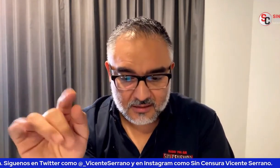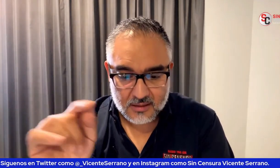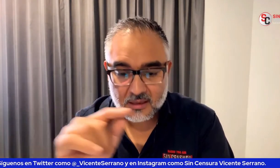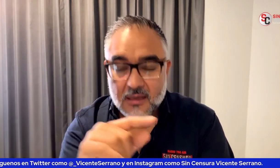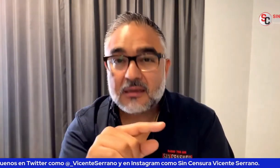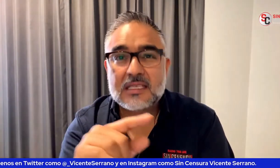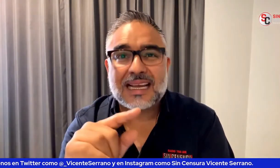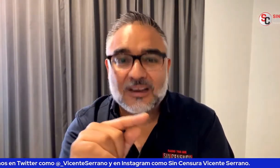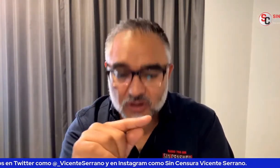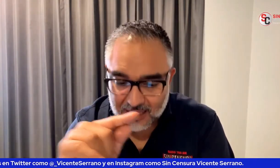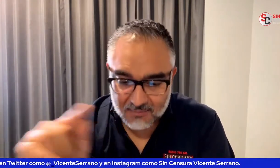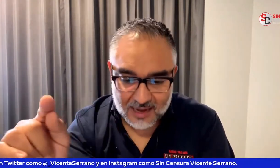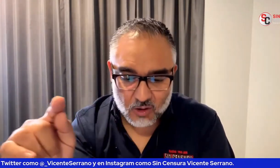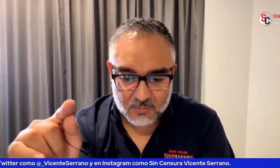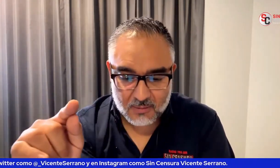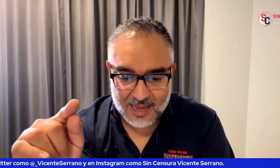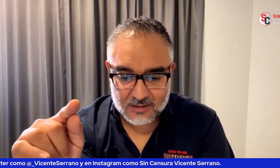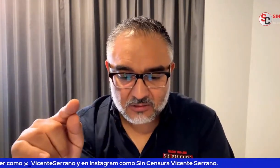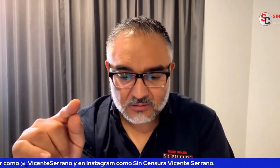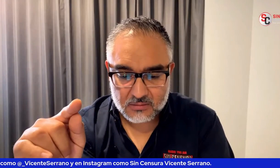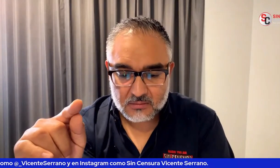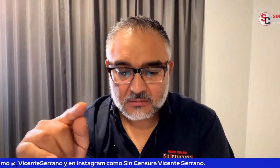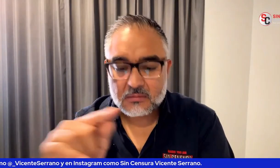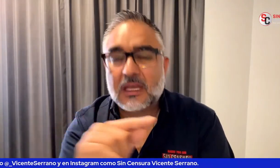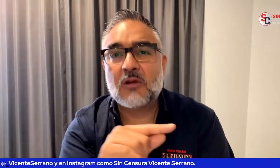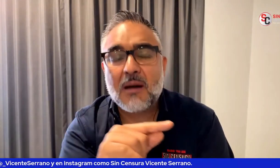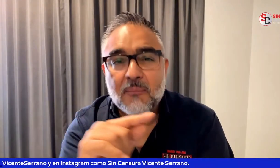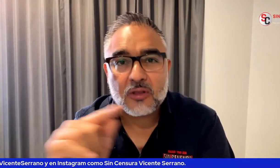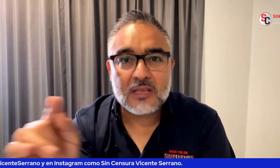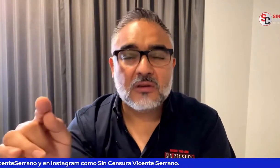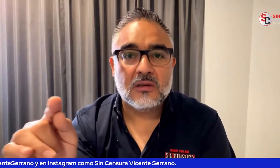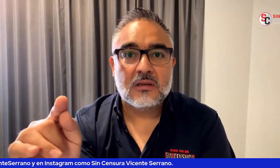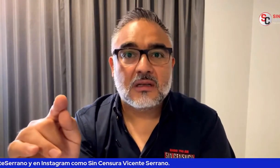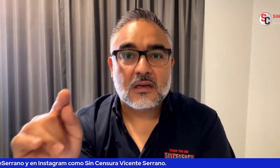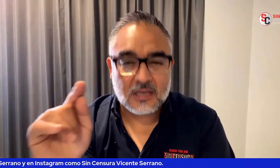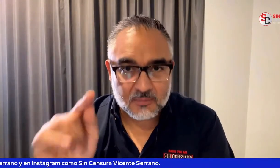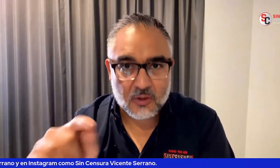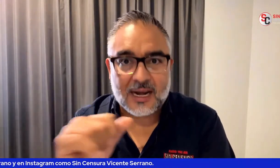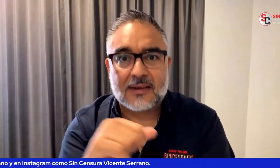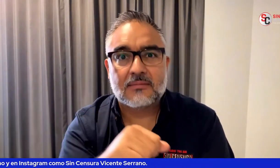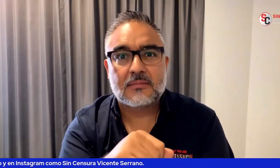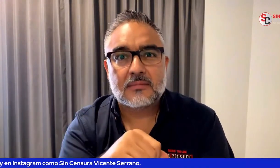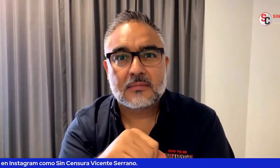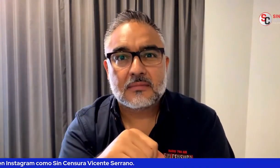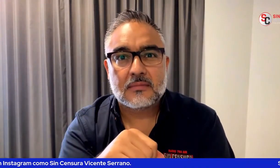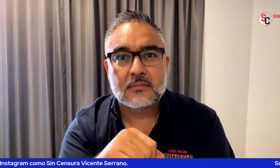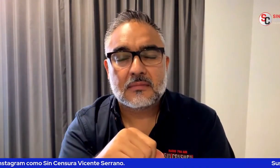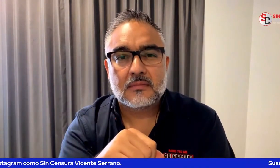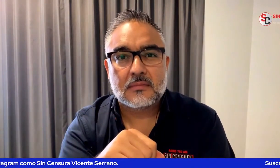ilusiones. Dice que no teme al golpe blando, que no han podido ni podrán.